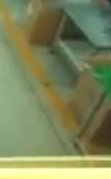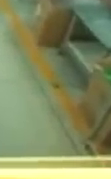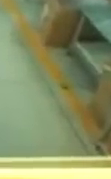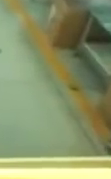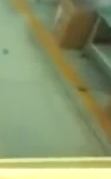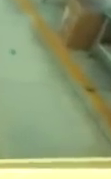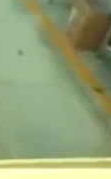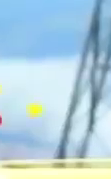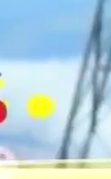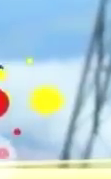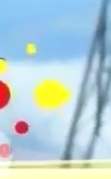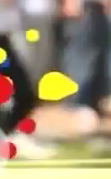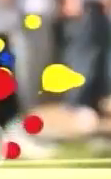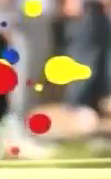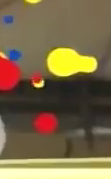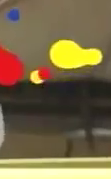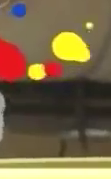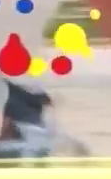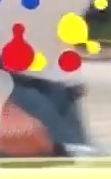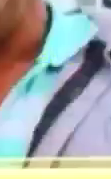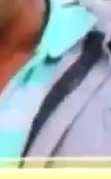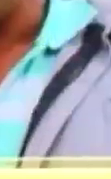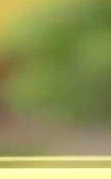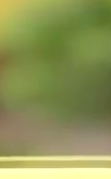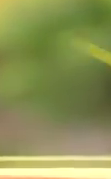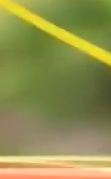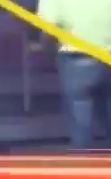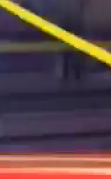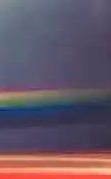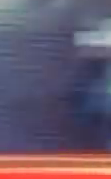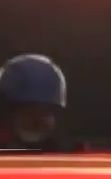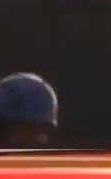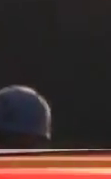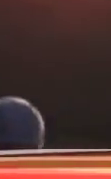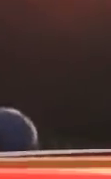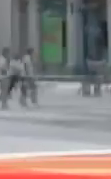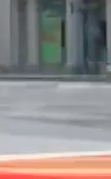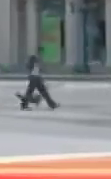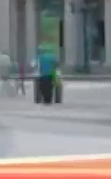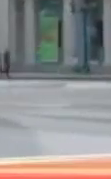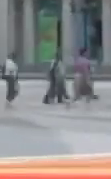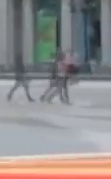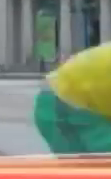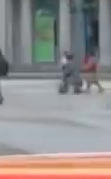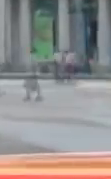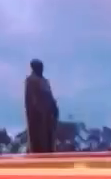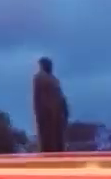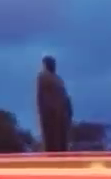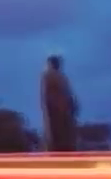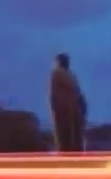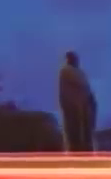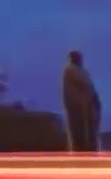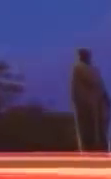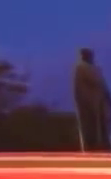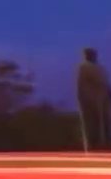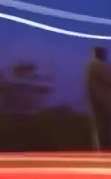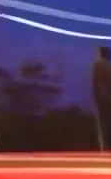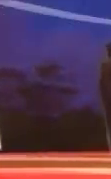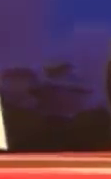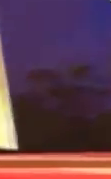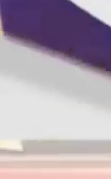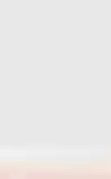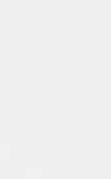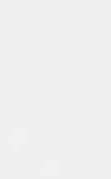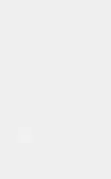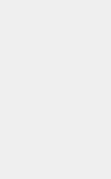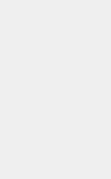bienvenidos y bienvenidos a continuación una transmisión conjunta de radio y televisión por su derecho a recibir